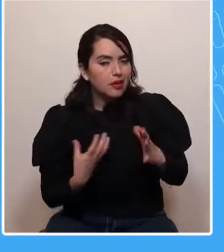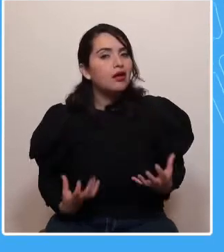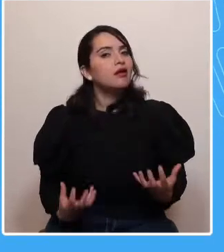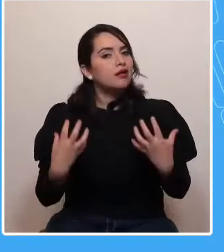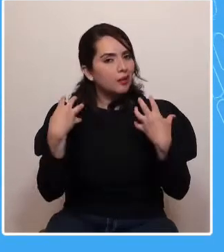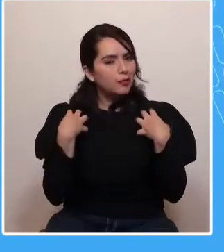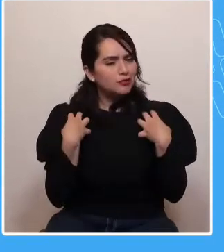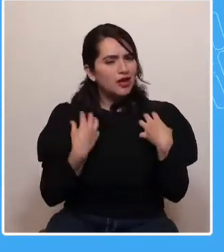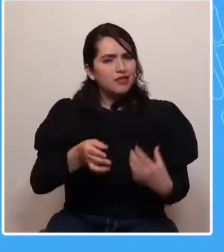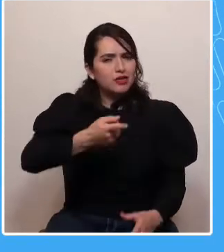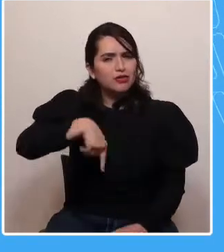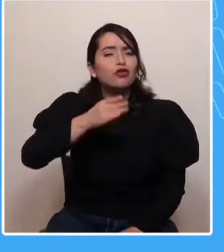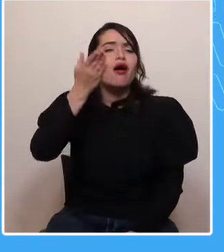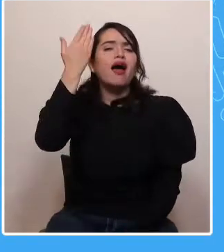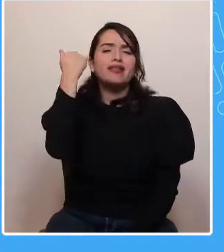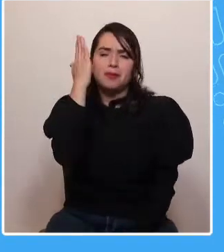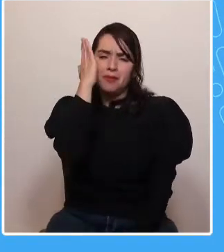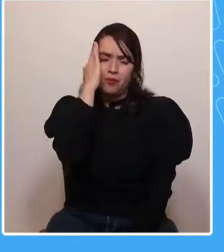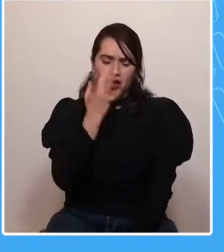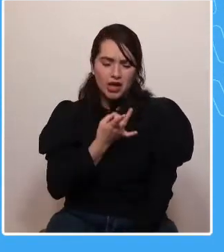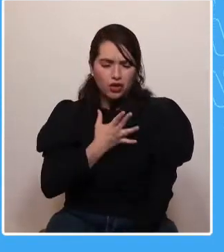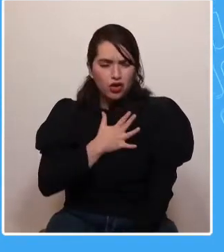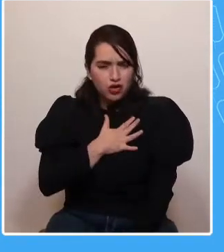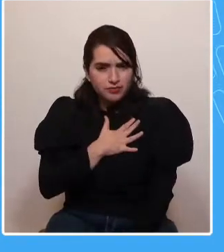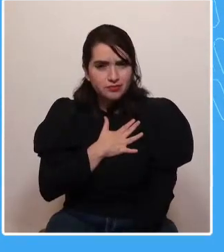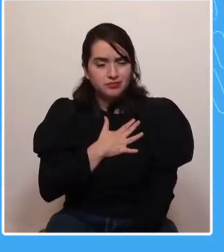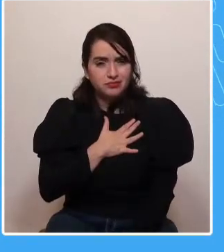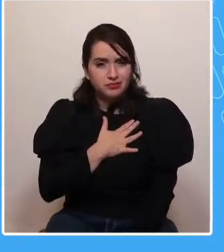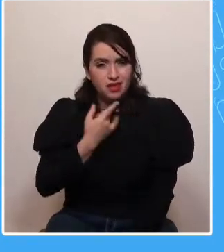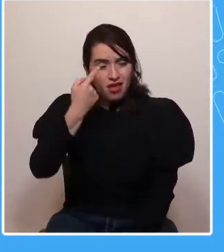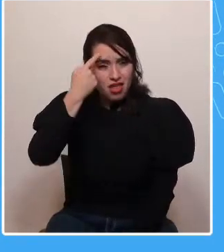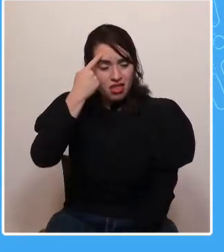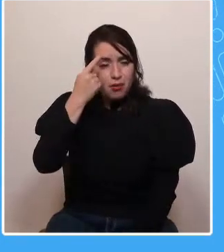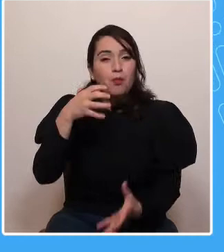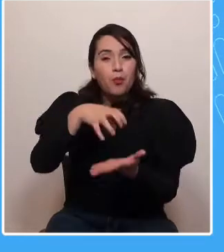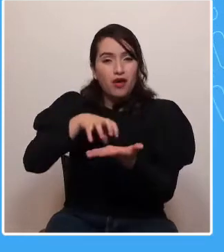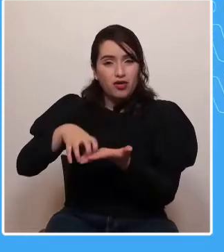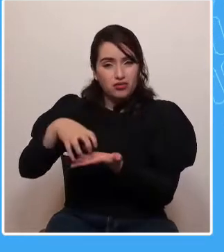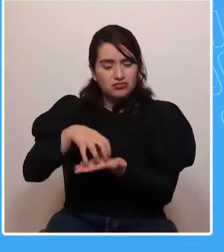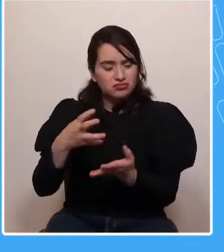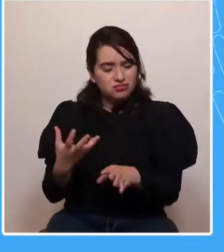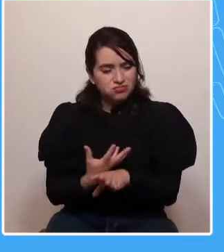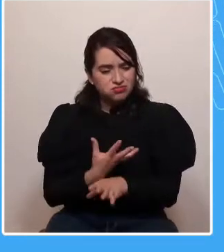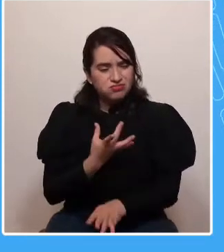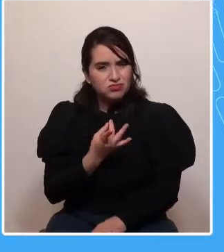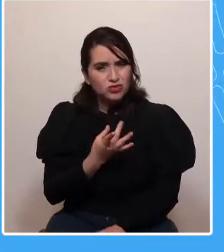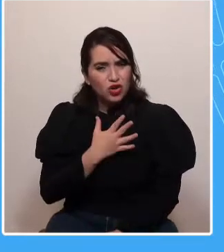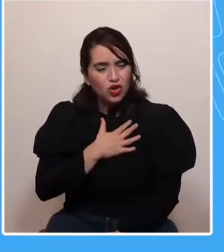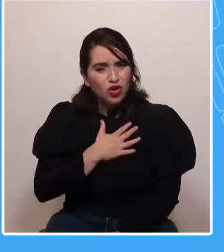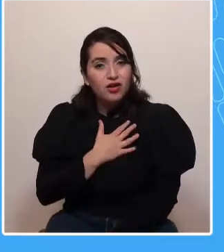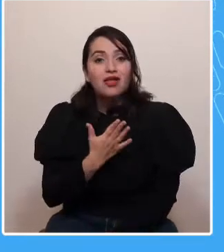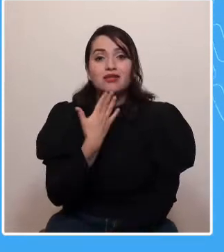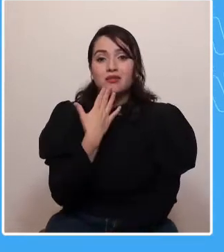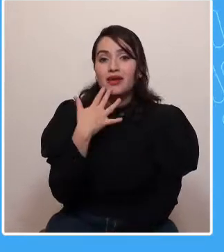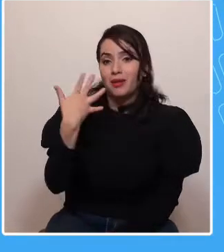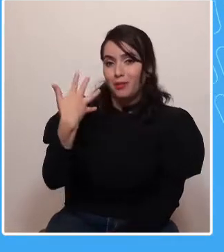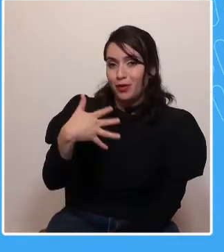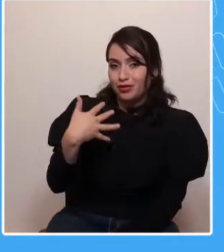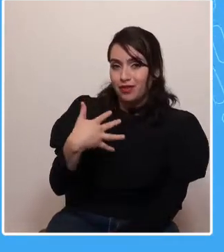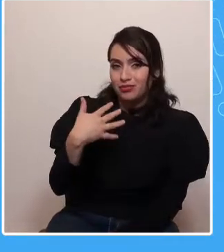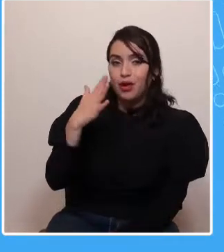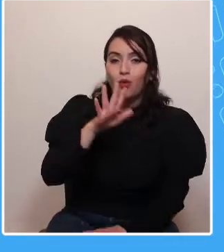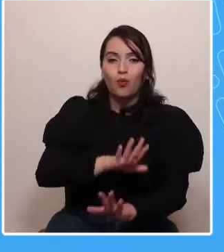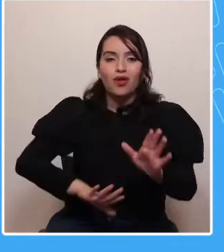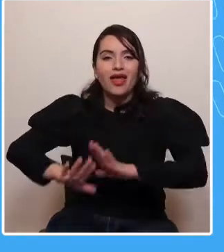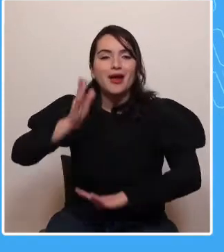nuestras heridas y de los daños que se han hecho a los pueblos y por otro en la relevancia de cuidar la memoria